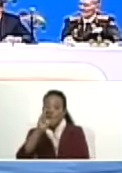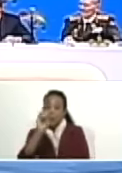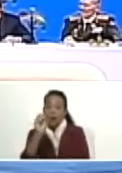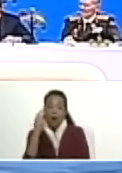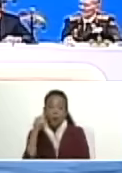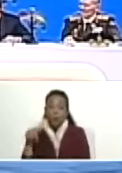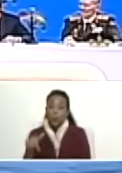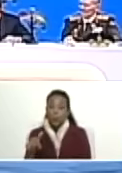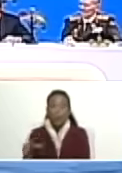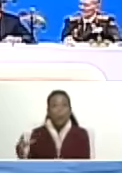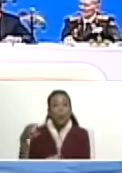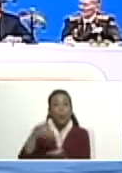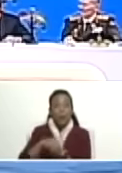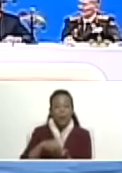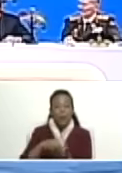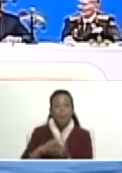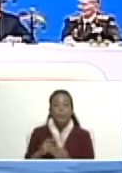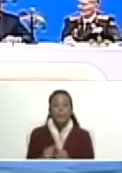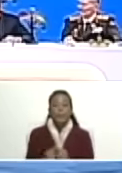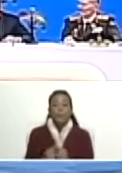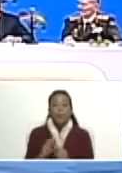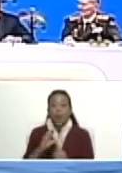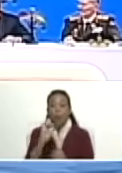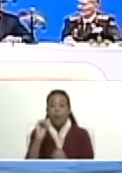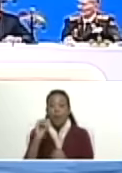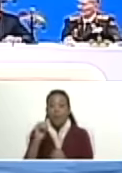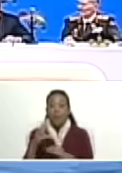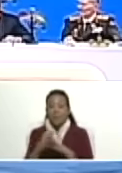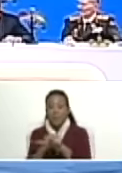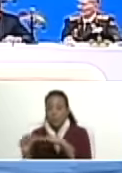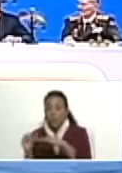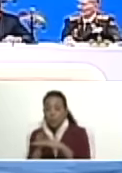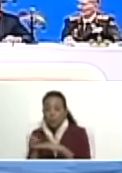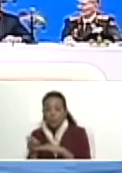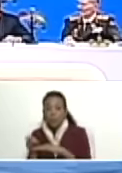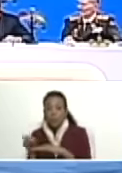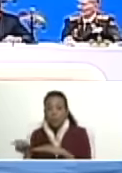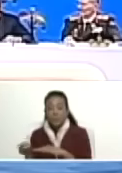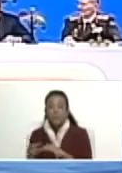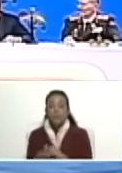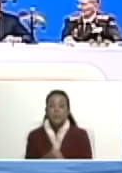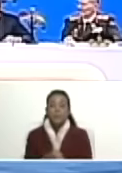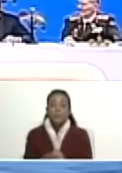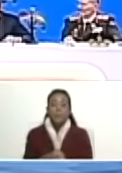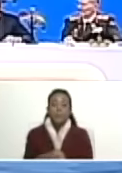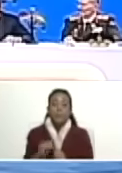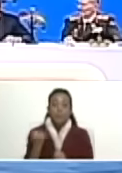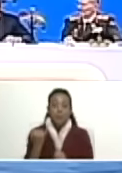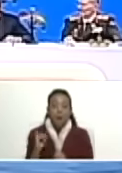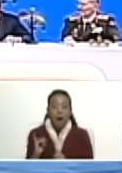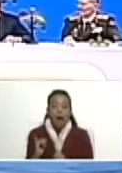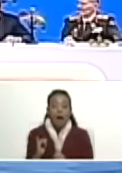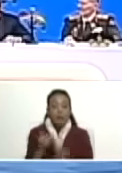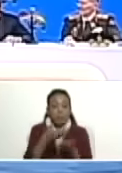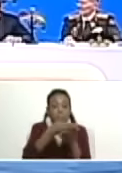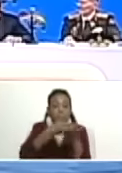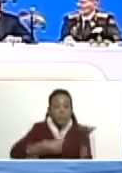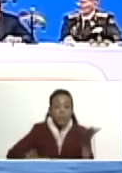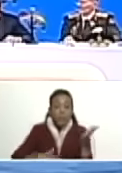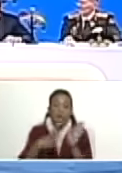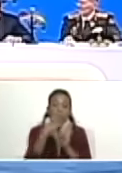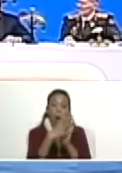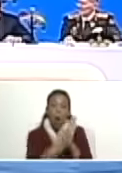la República Cooperativa de Guyana, y tengo en mis manos una